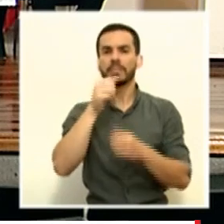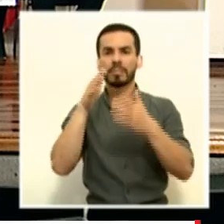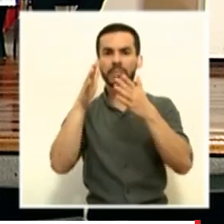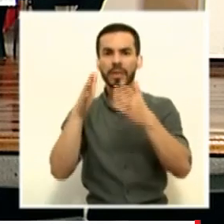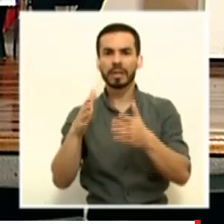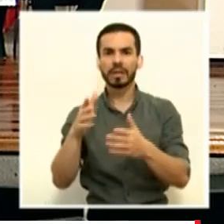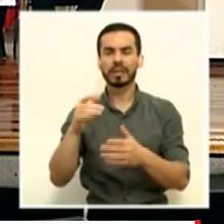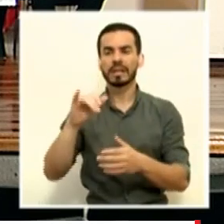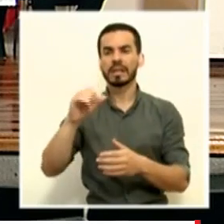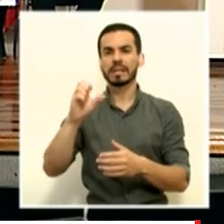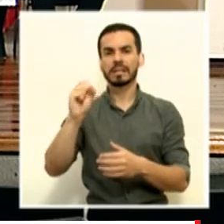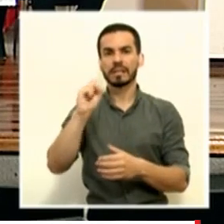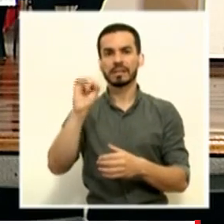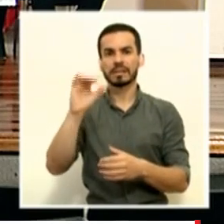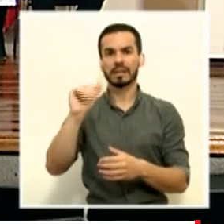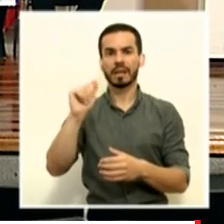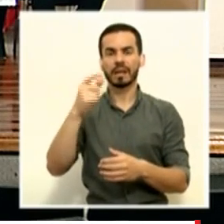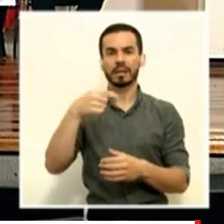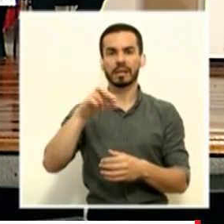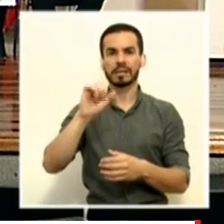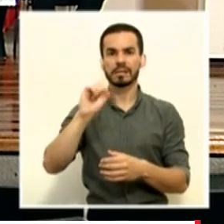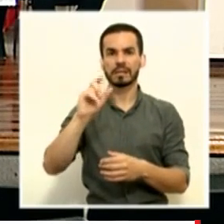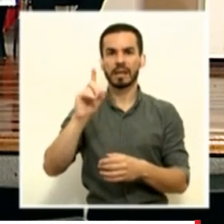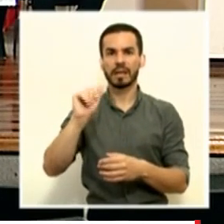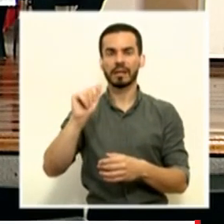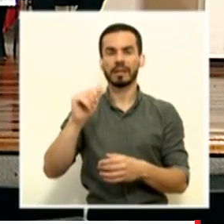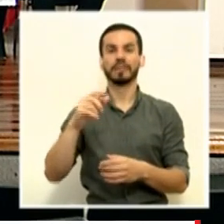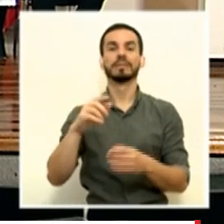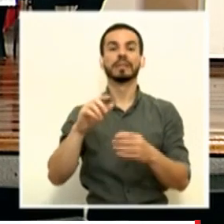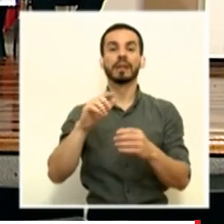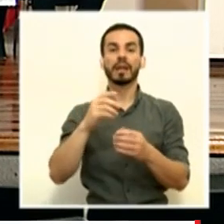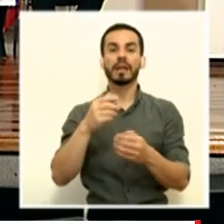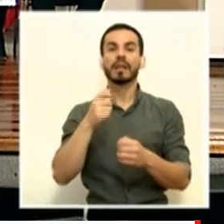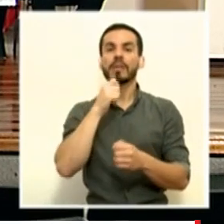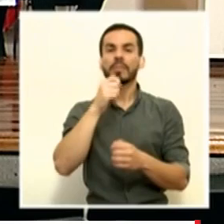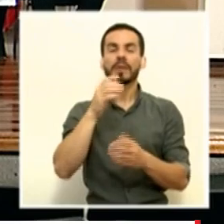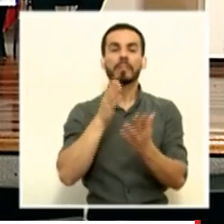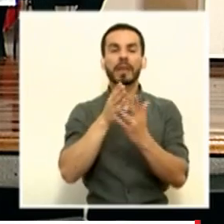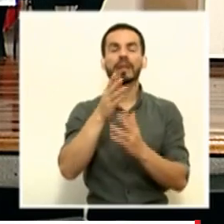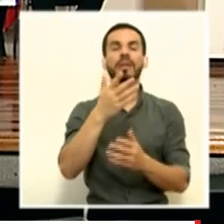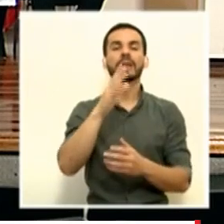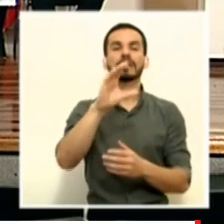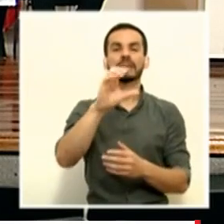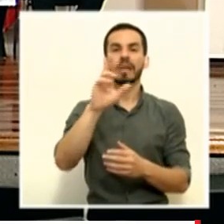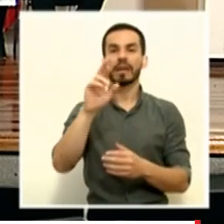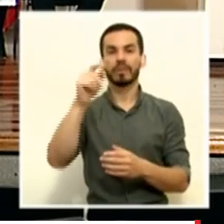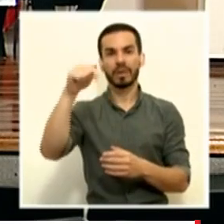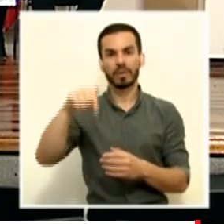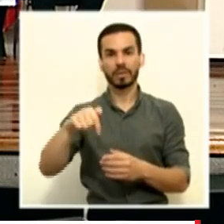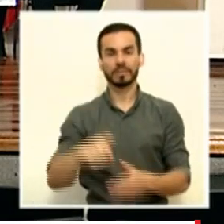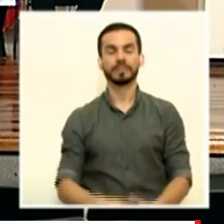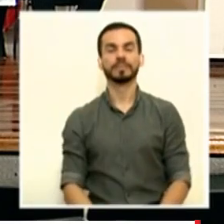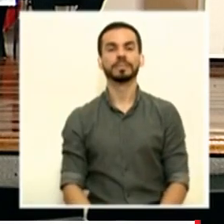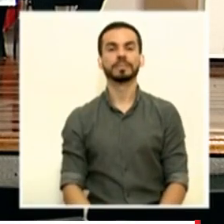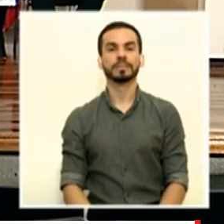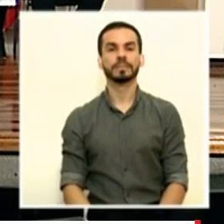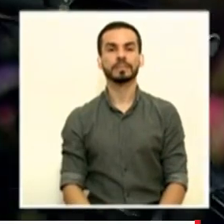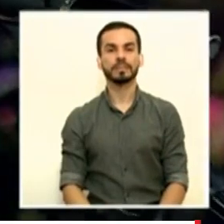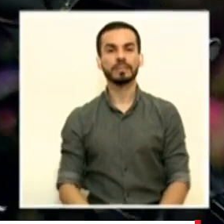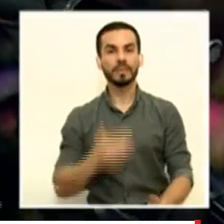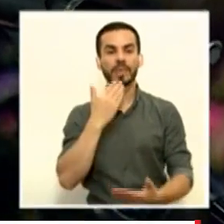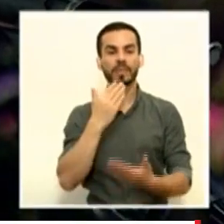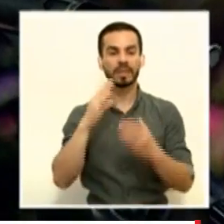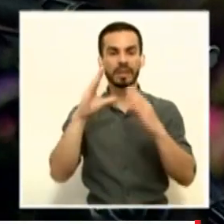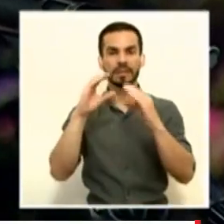periodista Jessica Quesada del medio digital CR Hoy. Jessica, pasar el micrófono y a quién va dirigida su consulta. Buenas tardes. Gracias, buenas